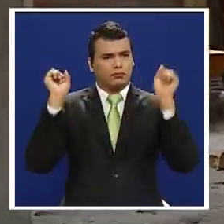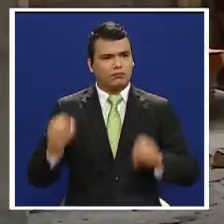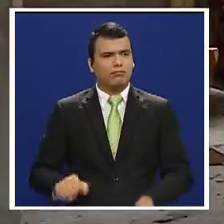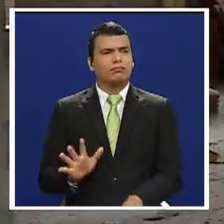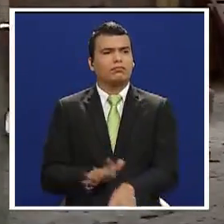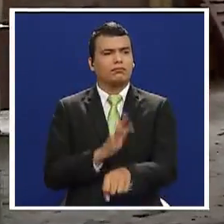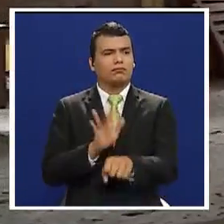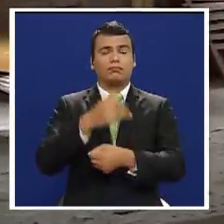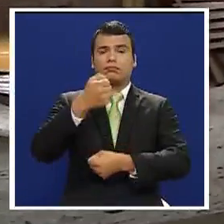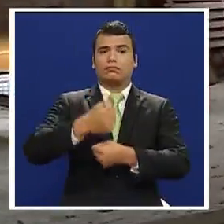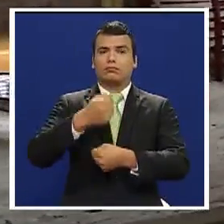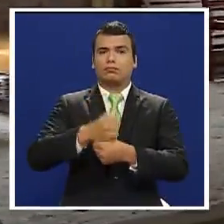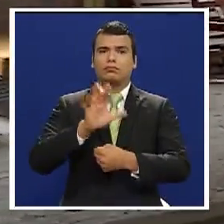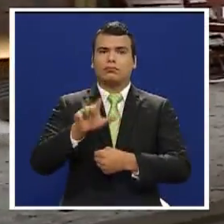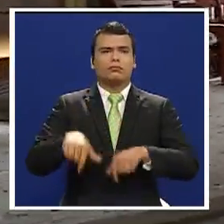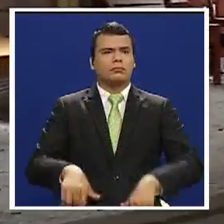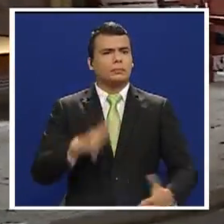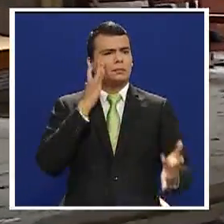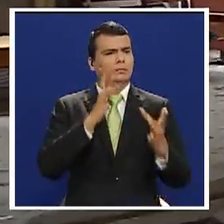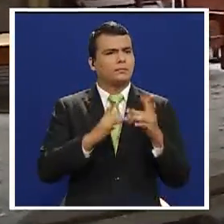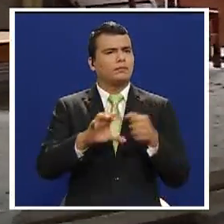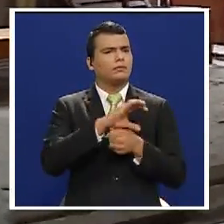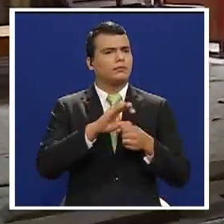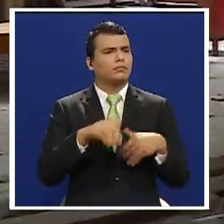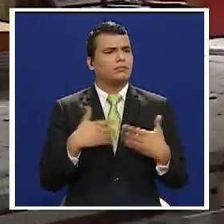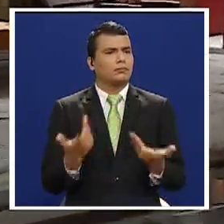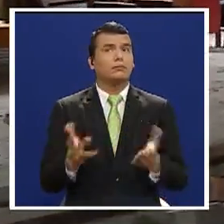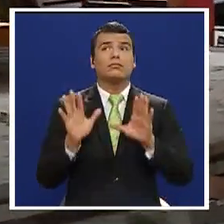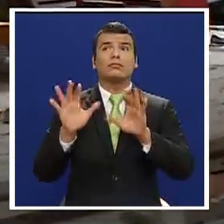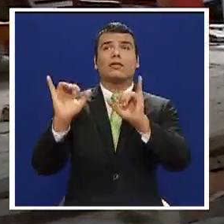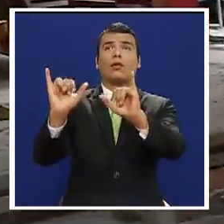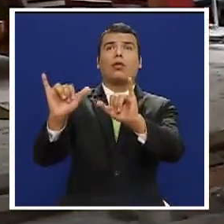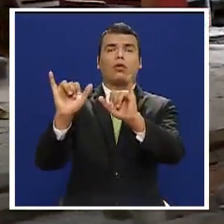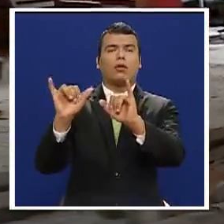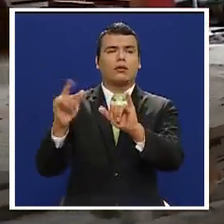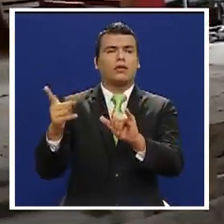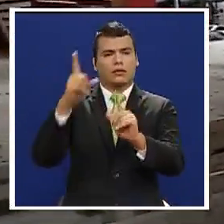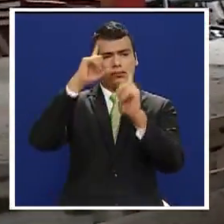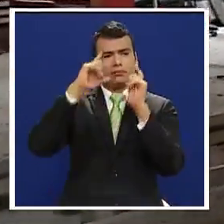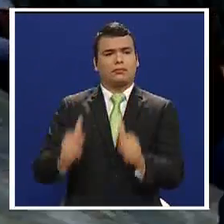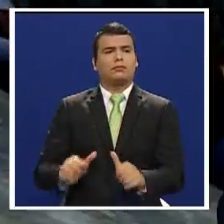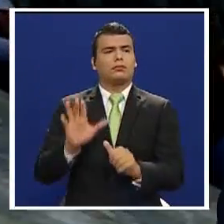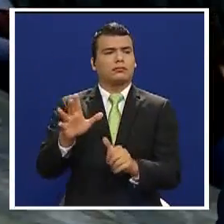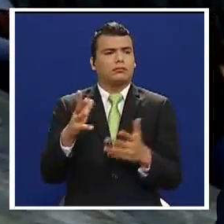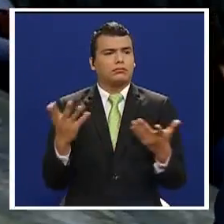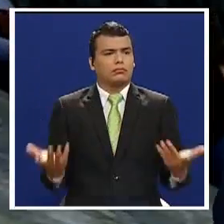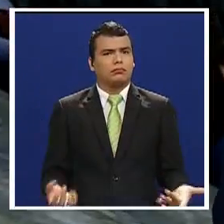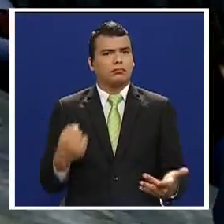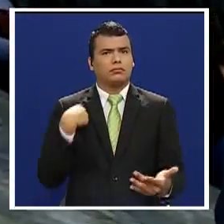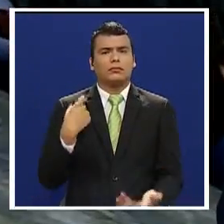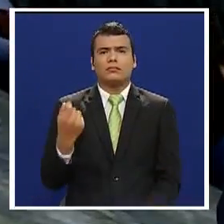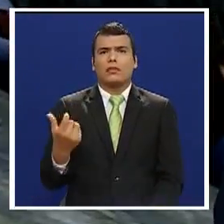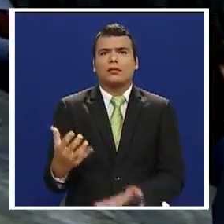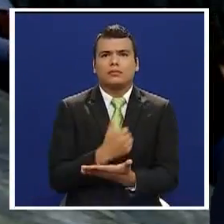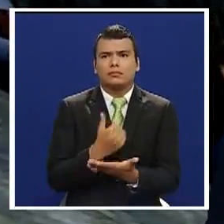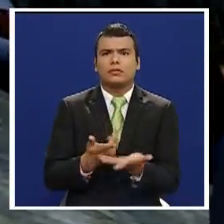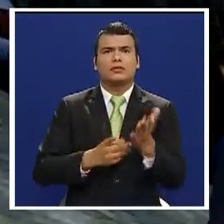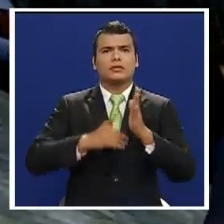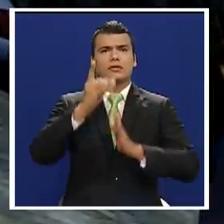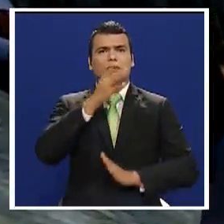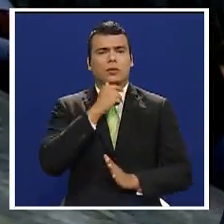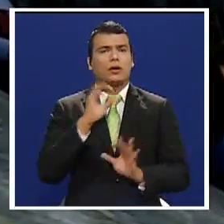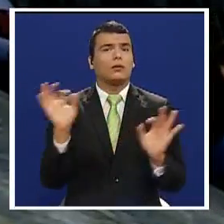definido. El Hotel Aristi cerró sus puertas hace más de 50 años y debemos luchar por la conservación de nuestros centros culturales. Por